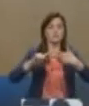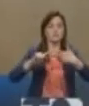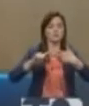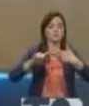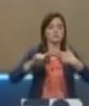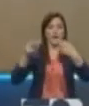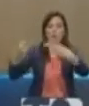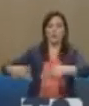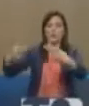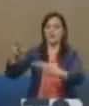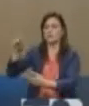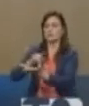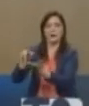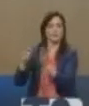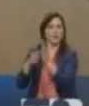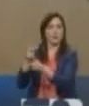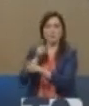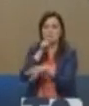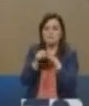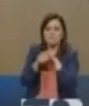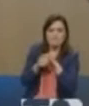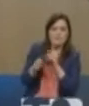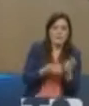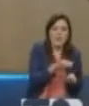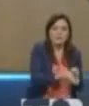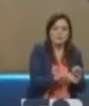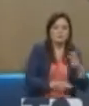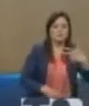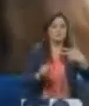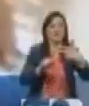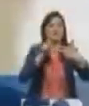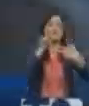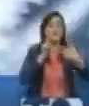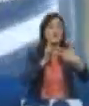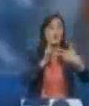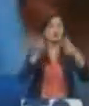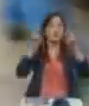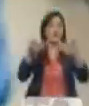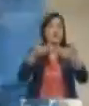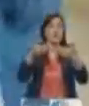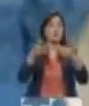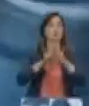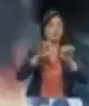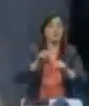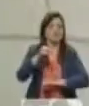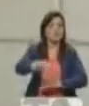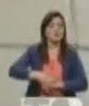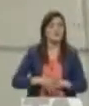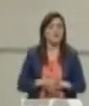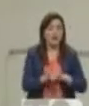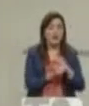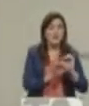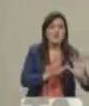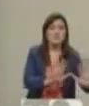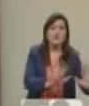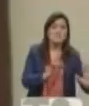son los delitos aduaneros y los delitos sexuales. Lamentablemente, las víctimas no superan los 10